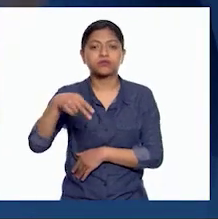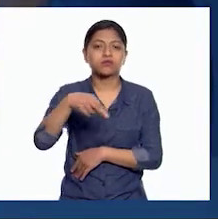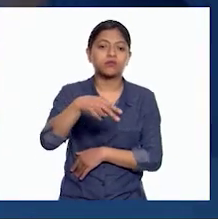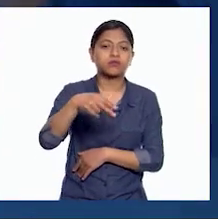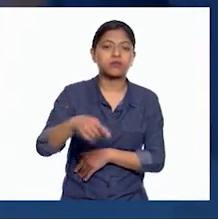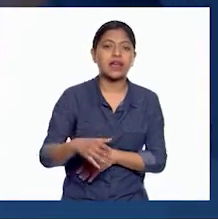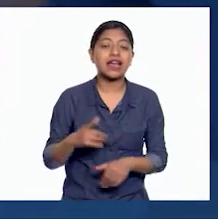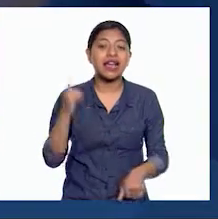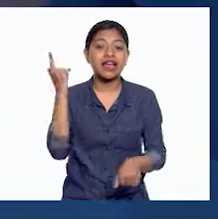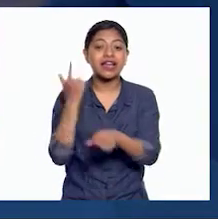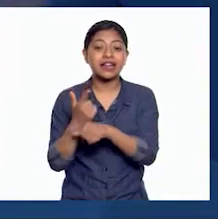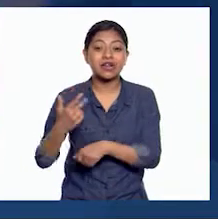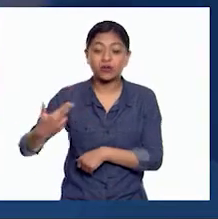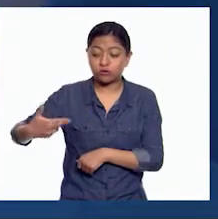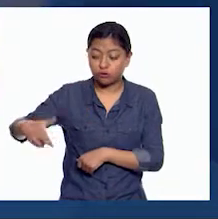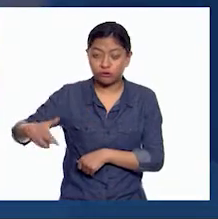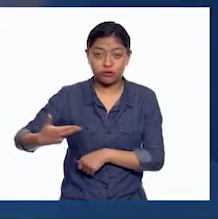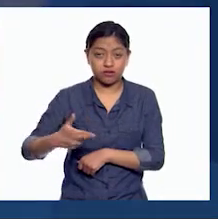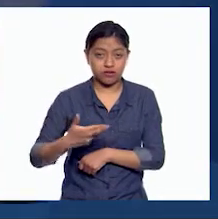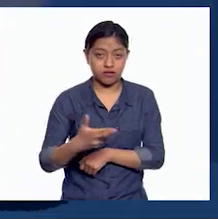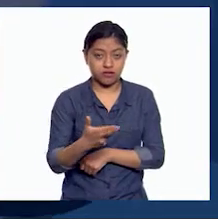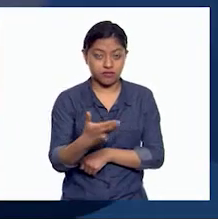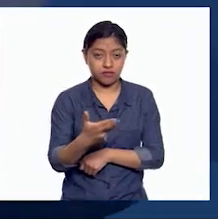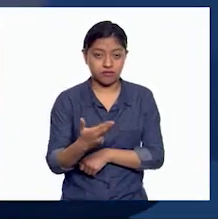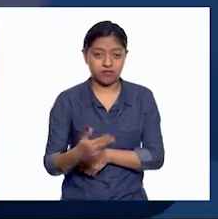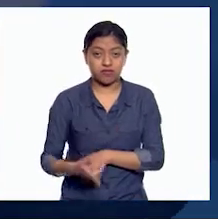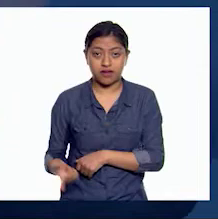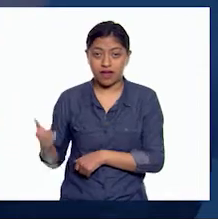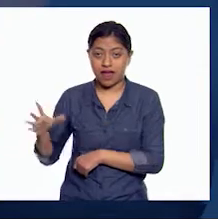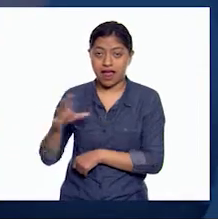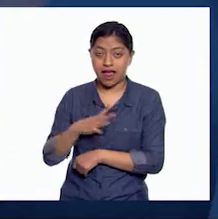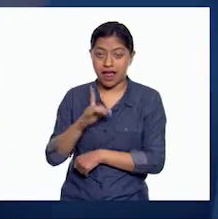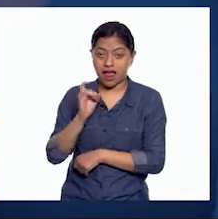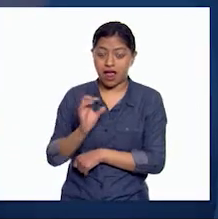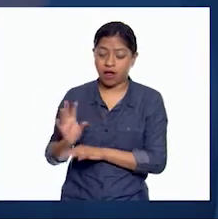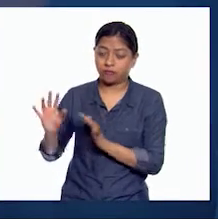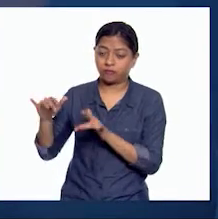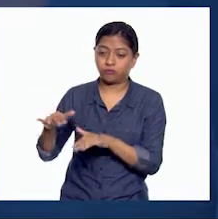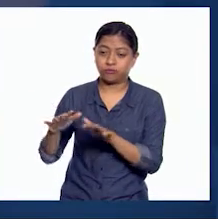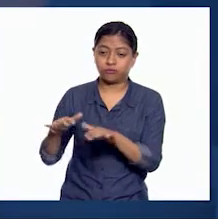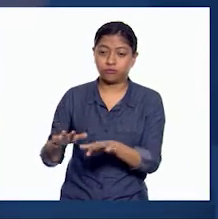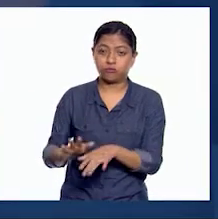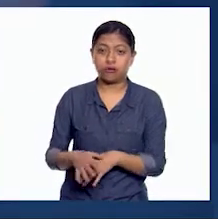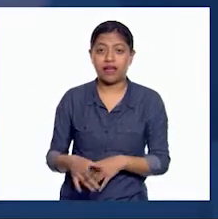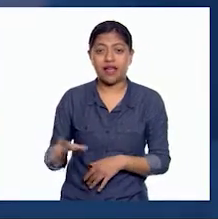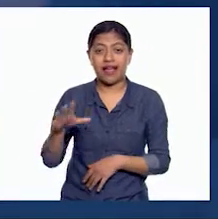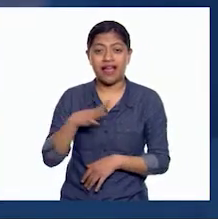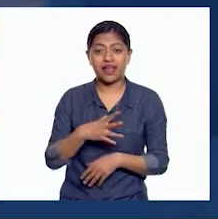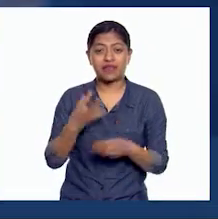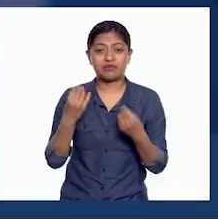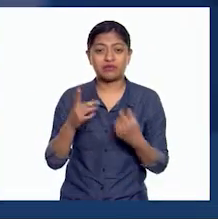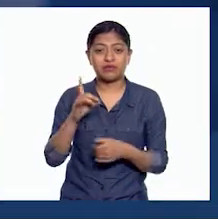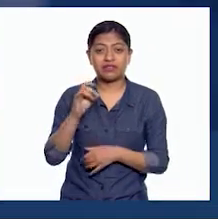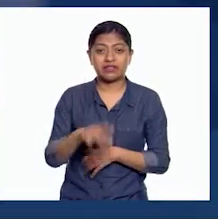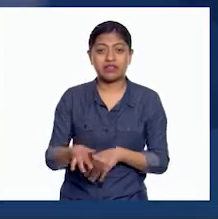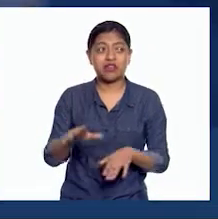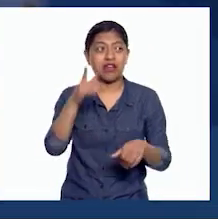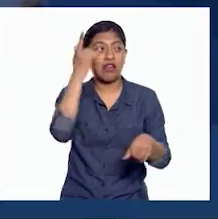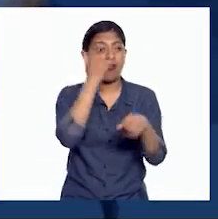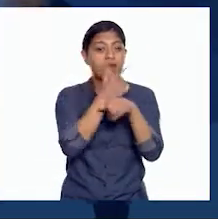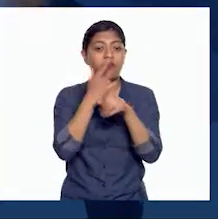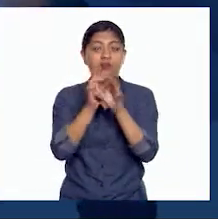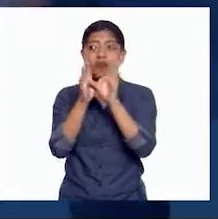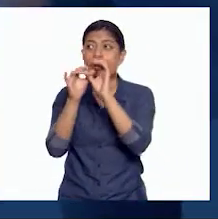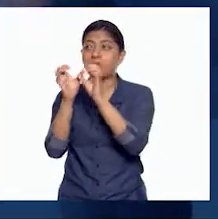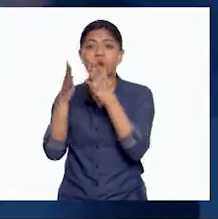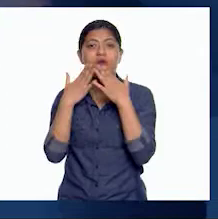un río. En ese río que estaba corriendo, estuvo muchísima agua, pero no encontró ningún ave. Y se empezó